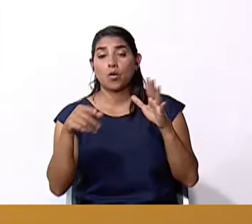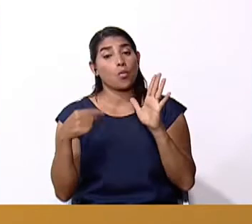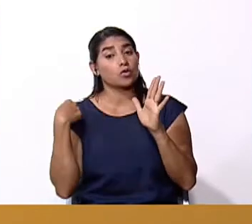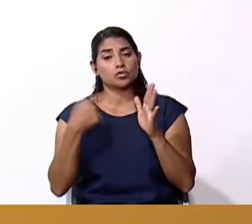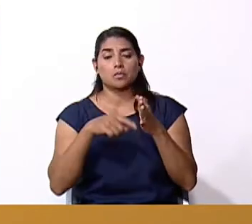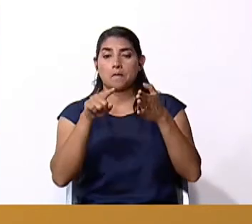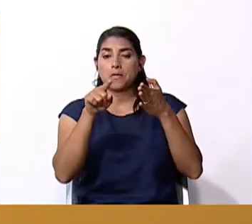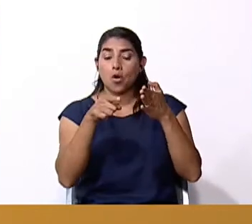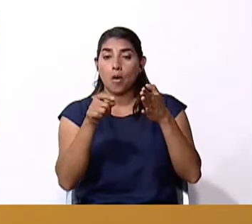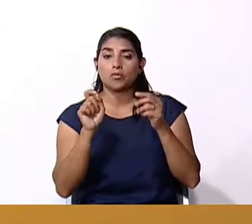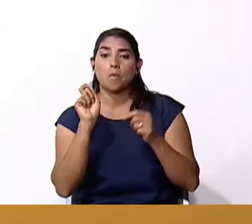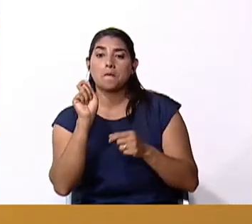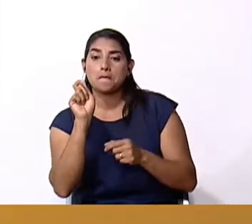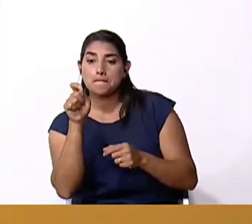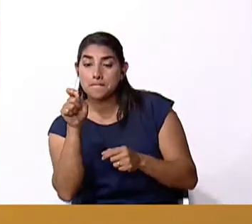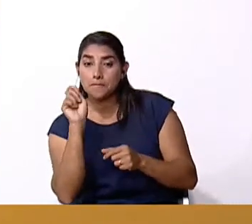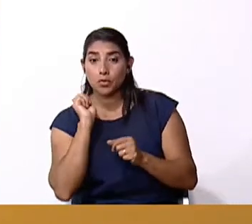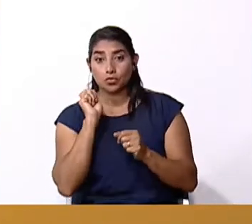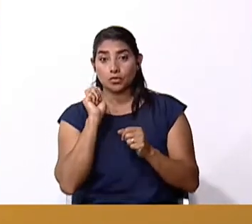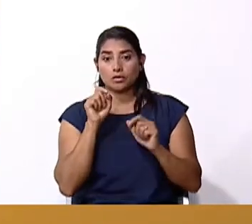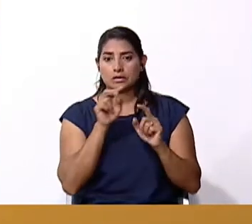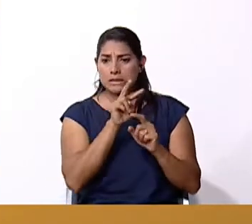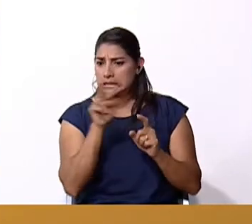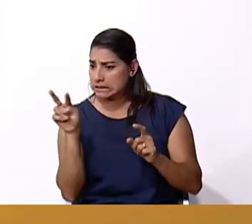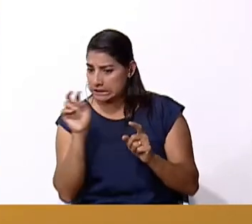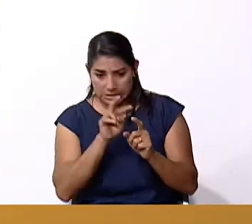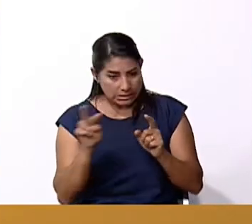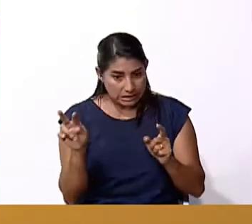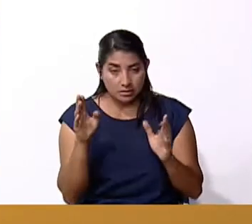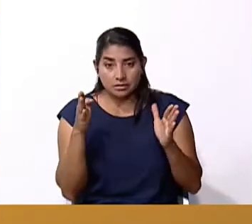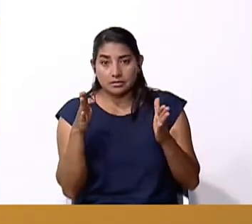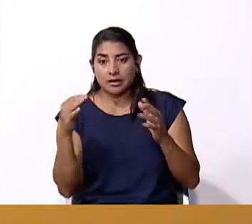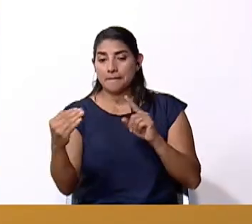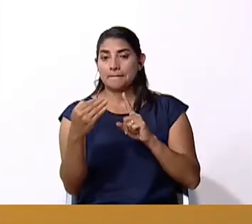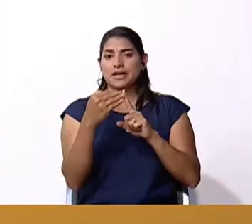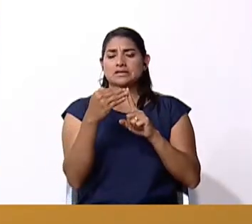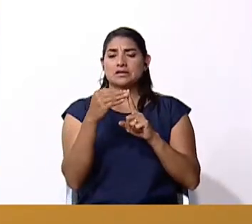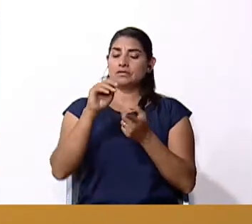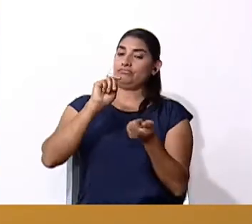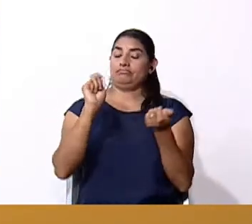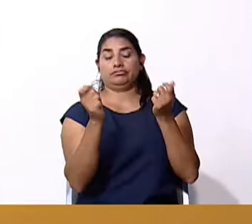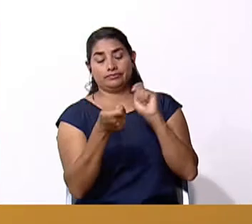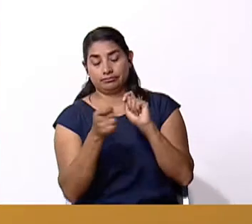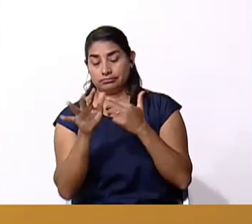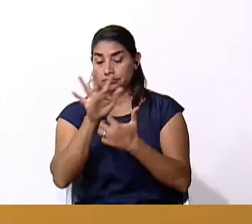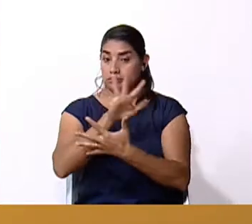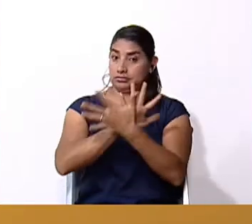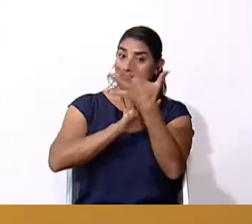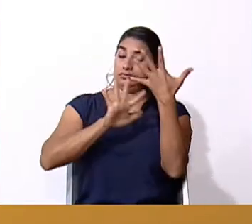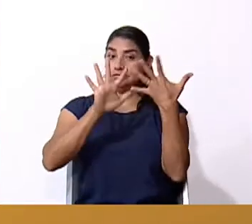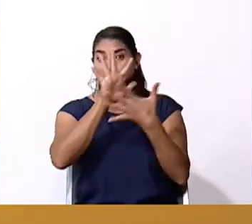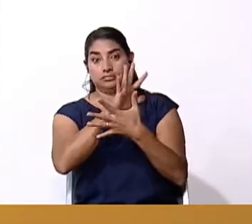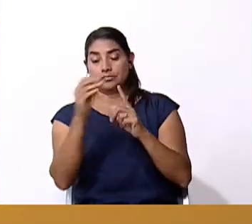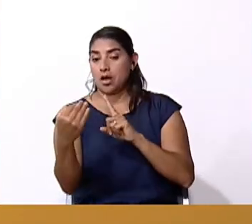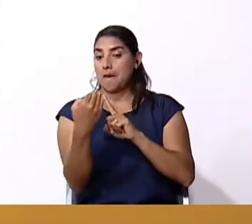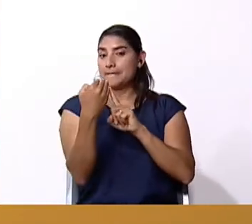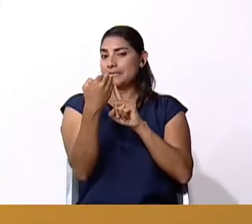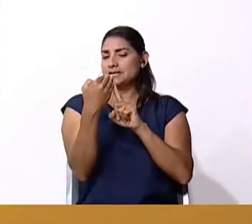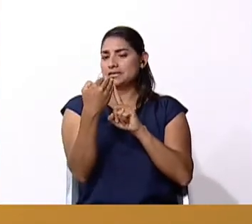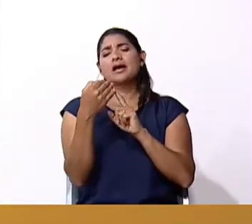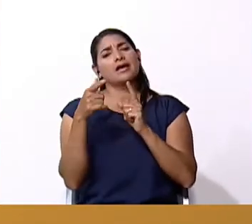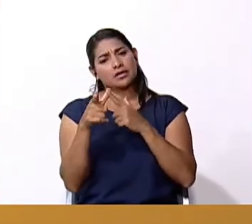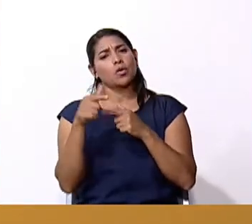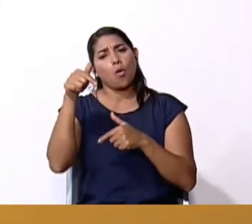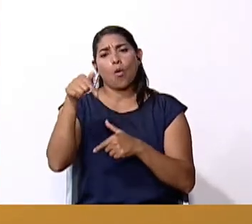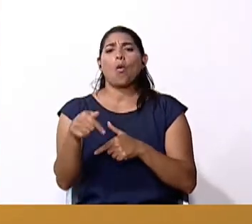comas o cuando no colocamos un punto, el mensaje se distorsiona completamente. Entonces